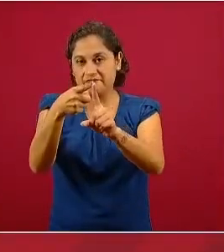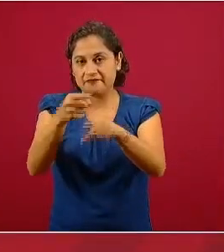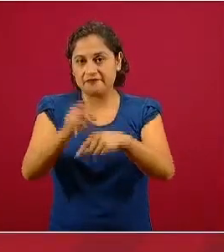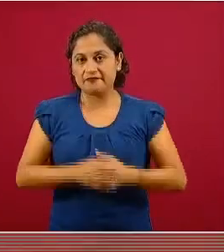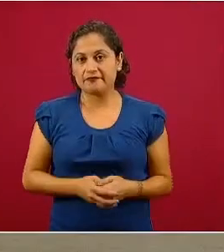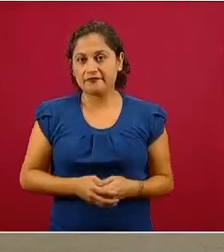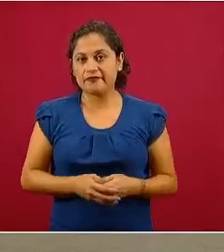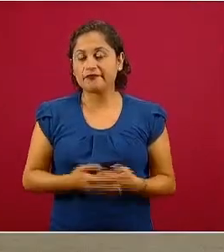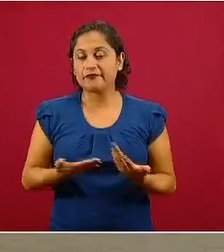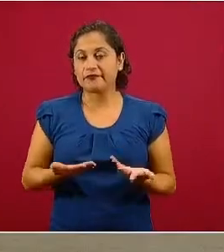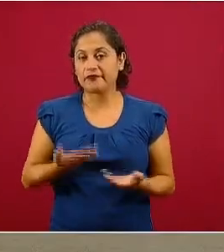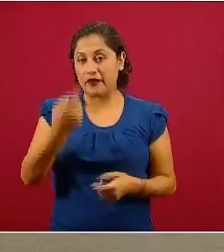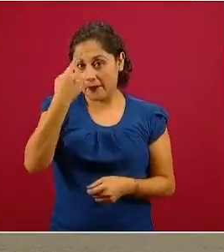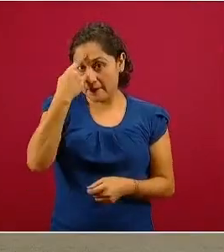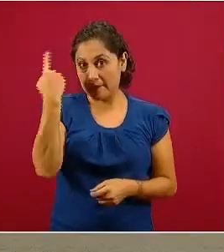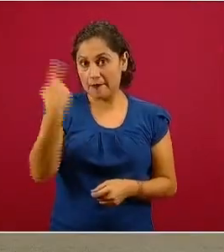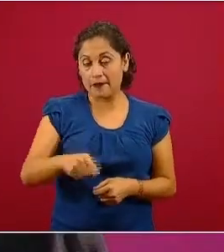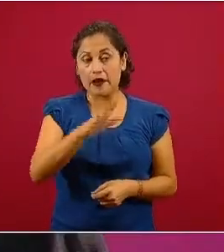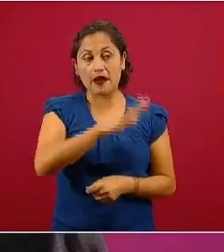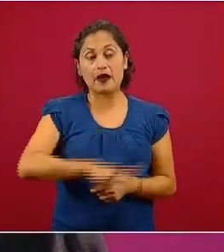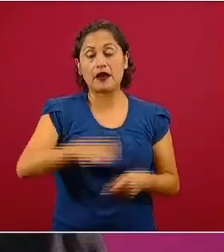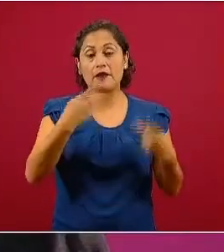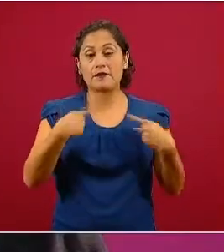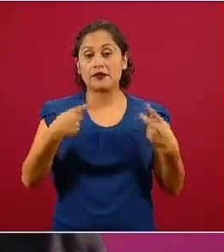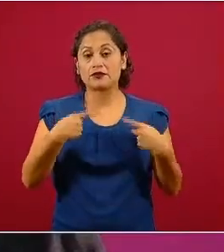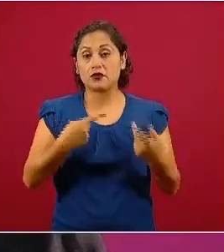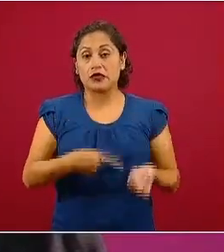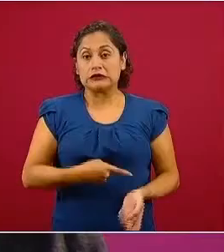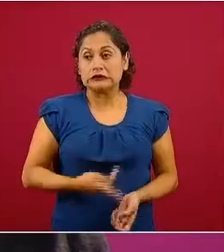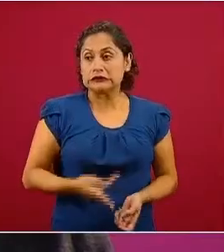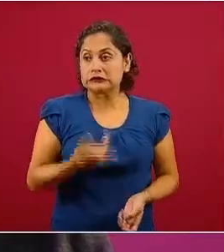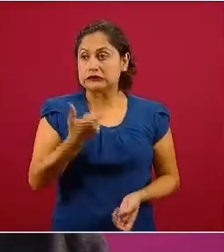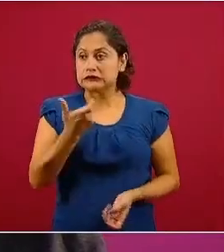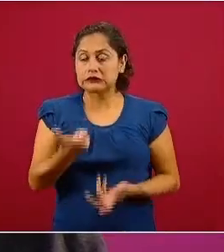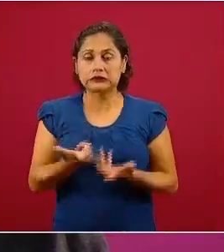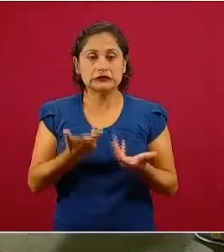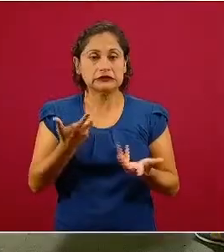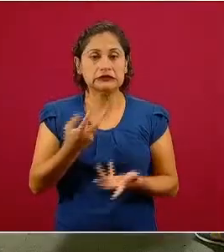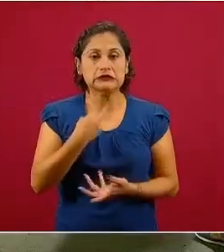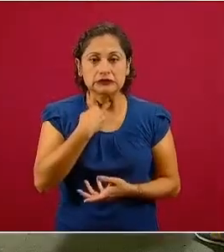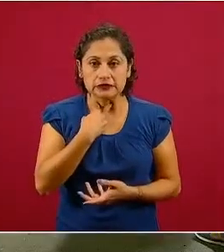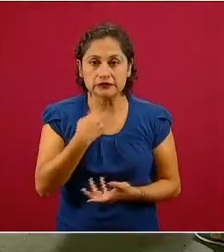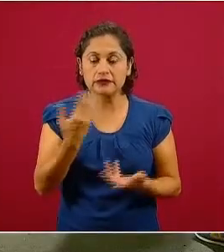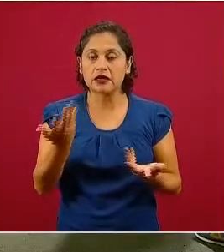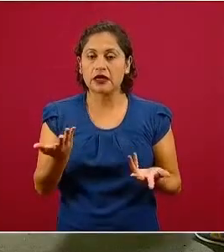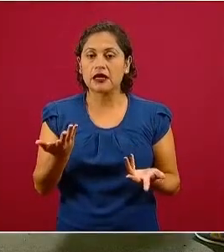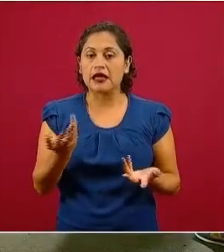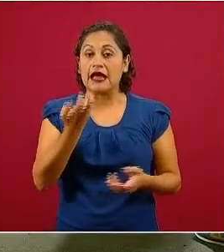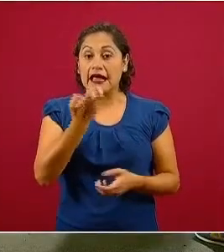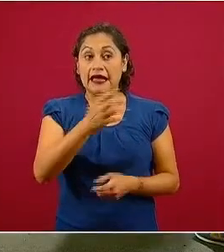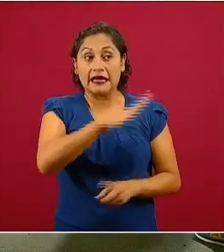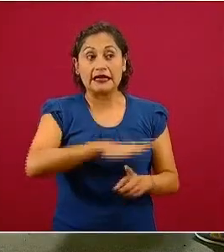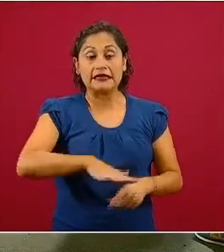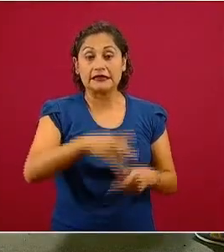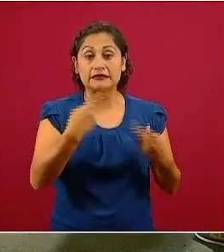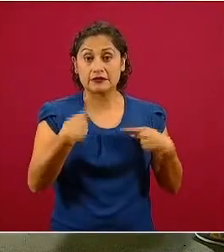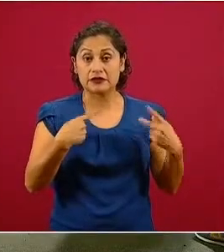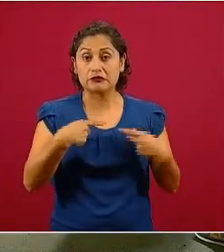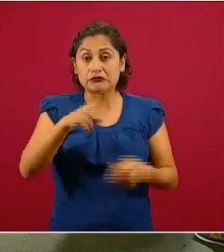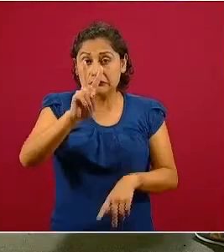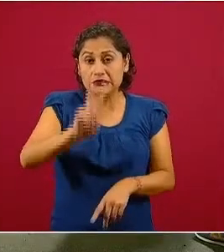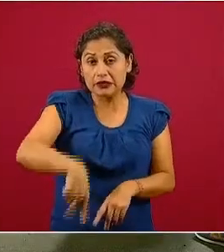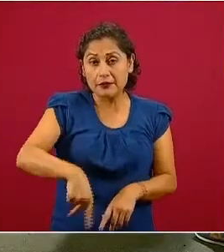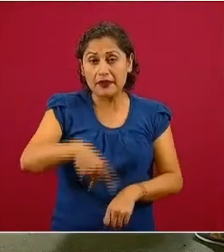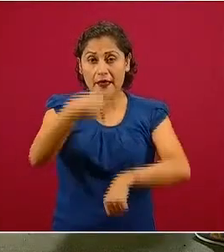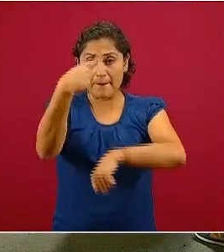retribución para las personas con menor capacidad económica, que son, dicho sea de paso, quienes sufren las mayores